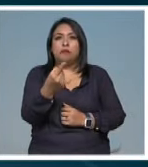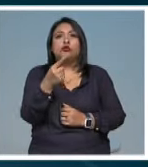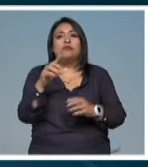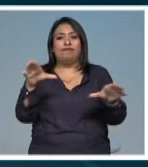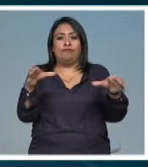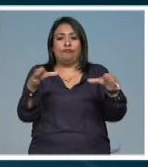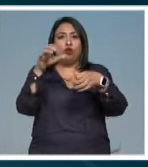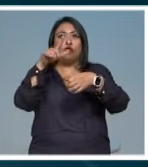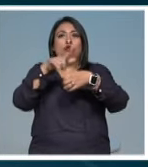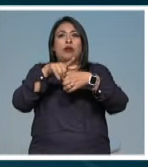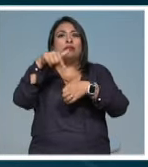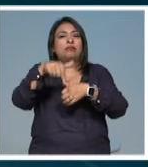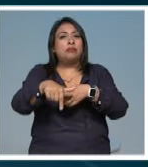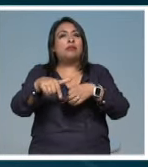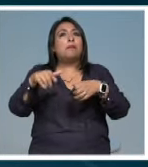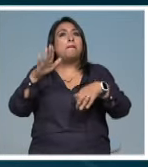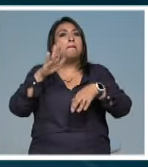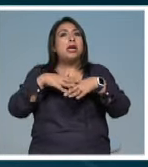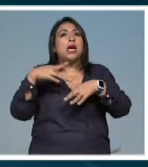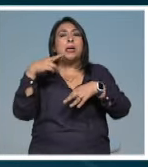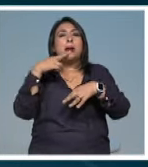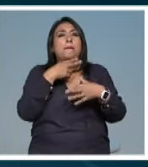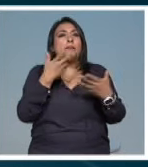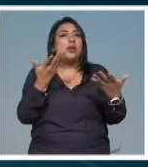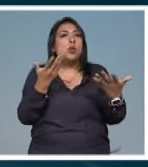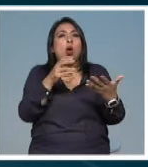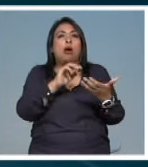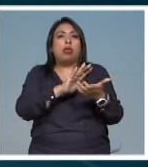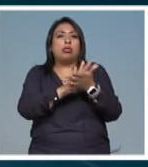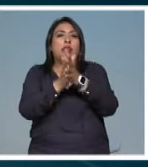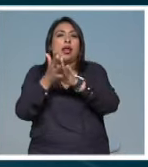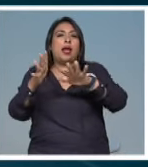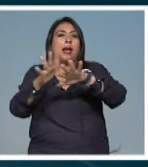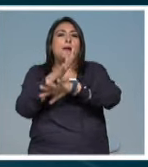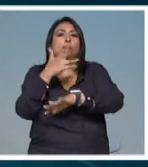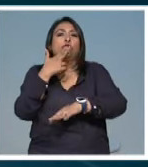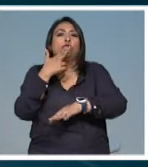sector cultural fue la comunidad que más rápido se movió hacia la digitalización.